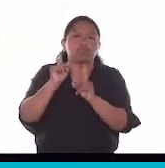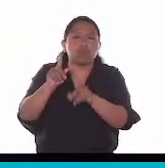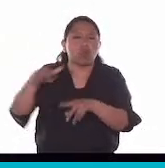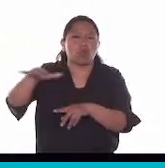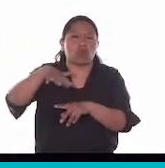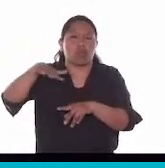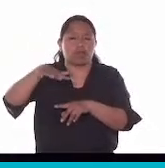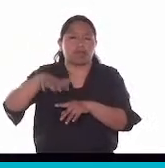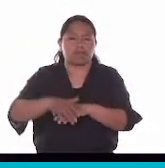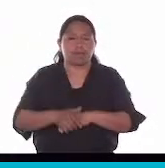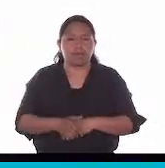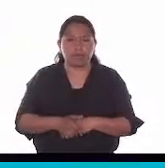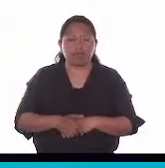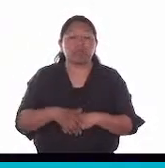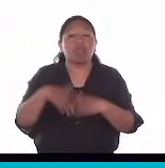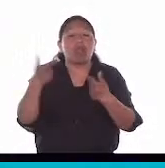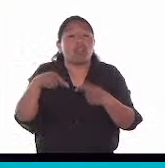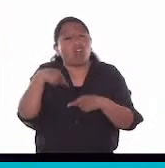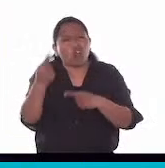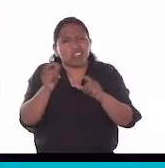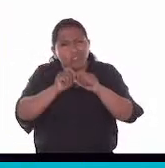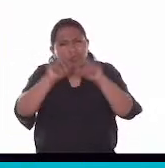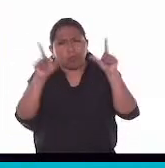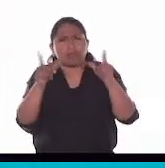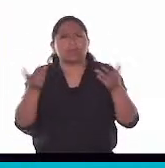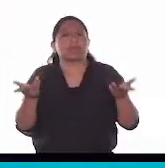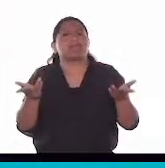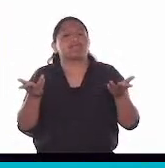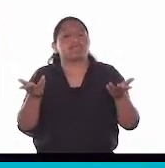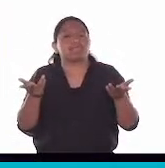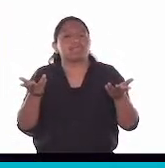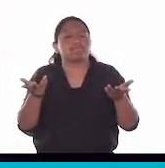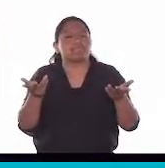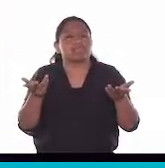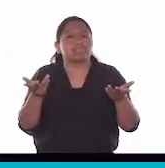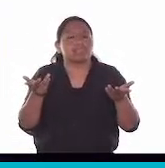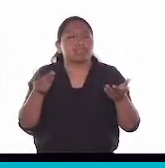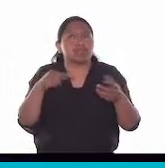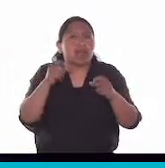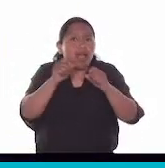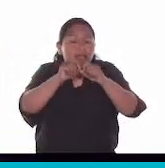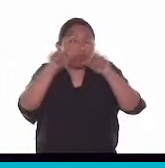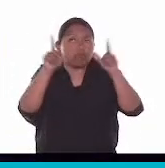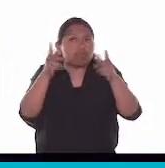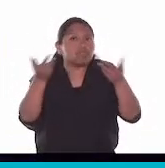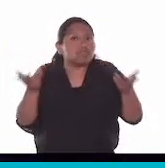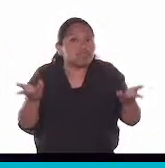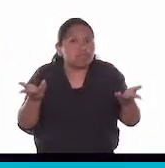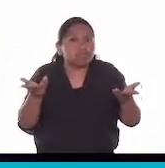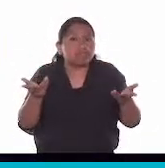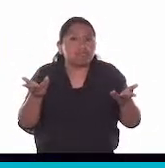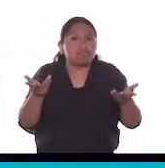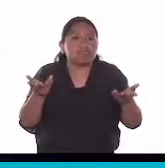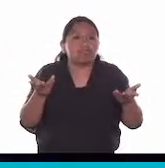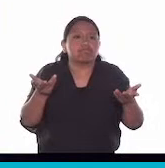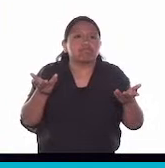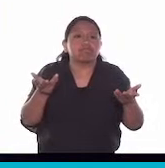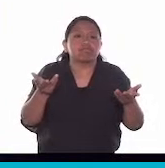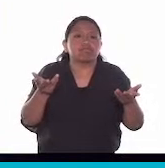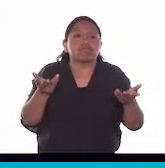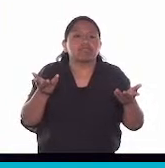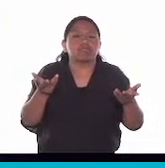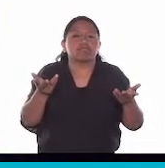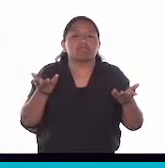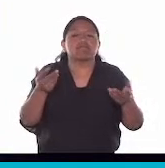hoy nuevamente nos encontramos con otra sorpresa y la sorpresa tiene que ver con que